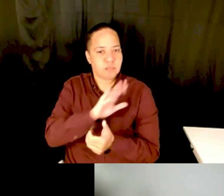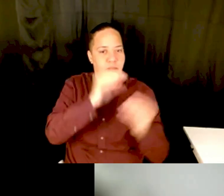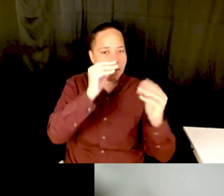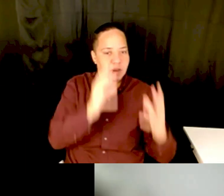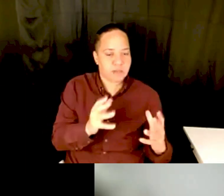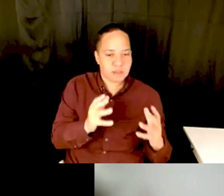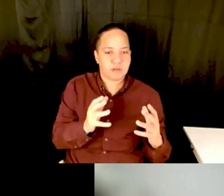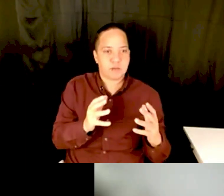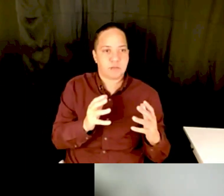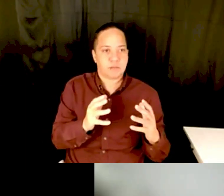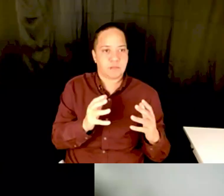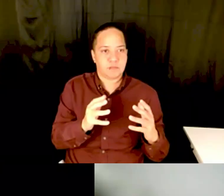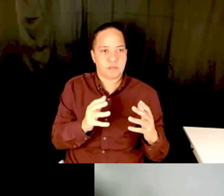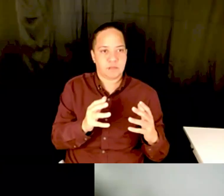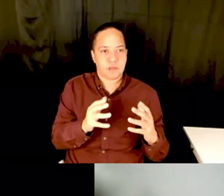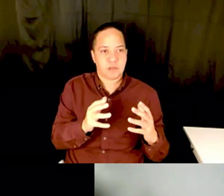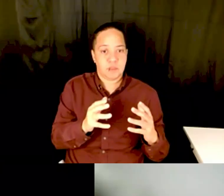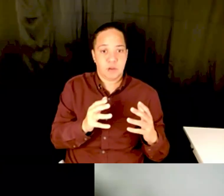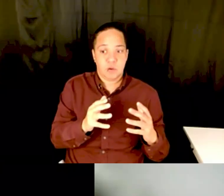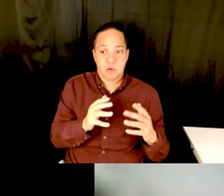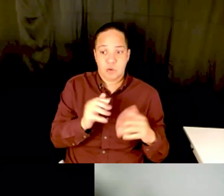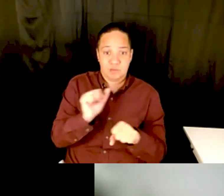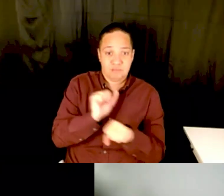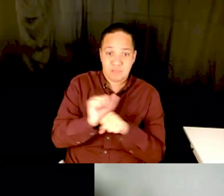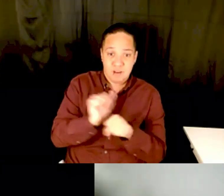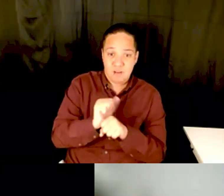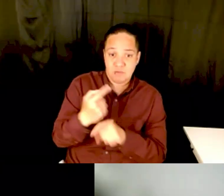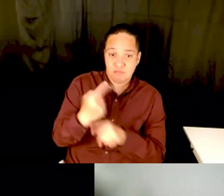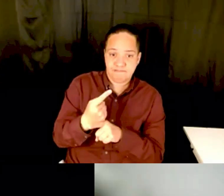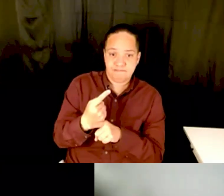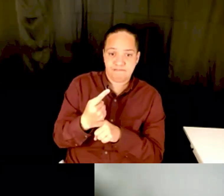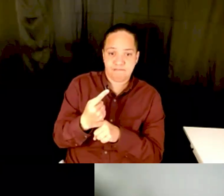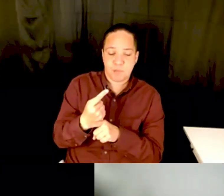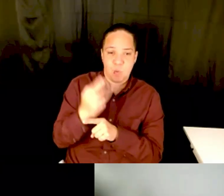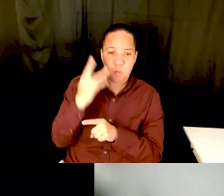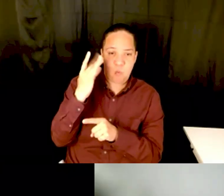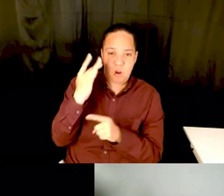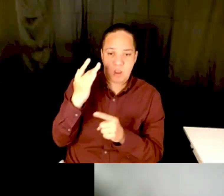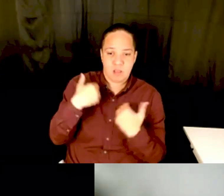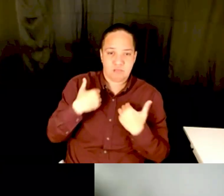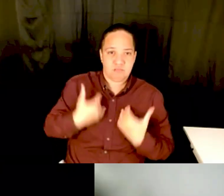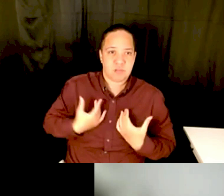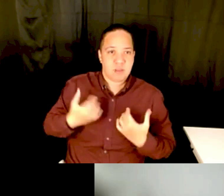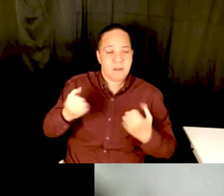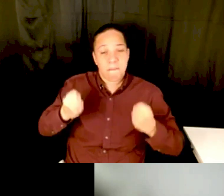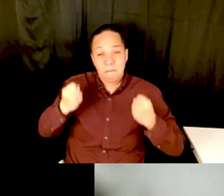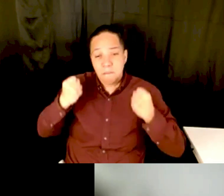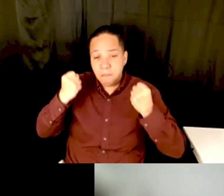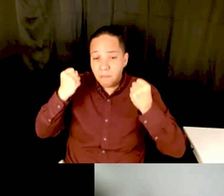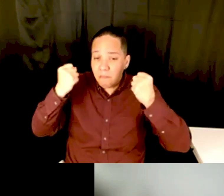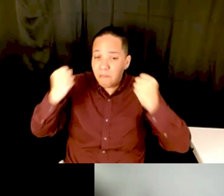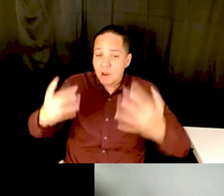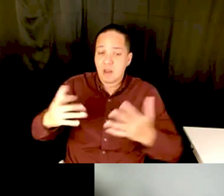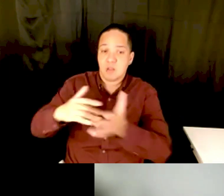pues, esté disfuncionando porque esté desgastado por la cantidad de estudiantes